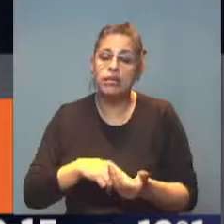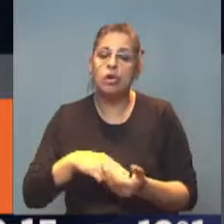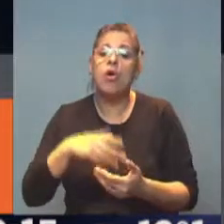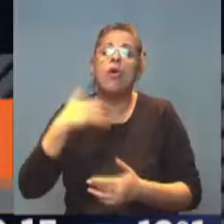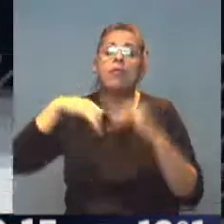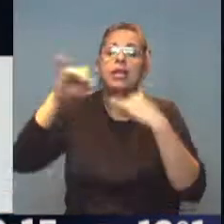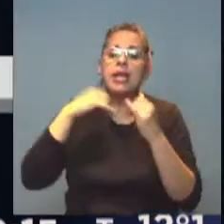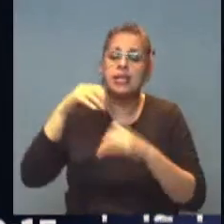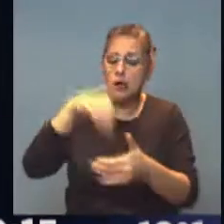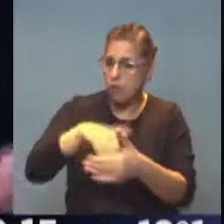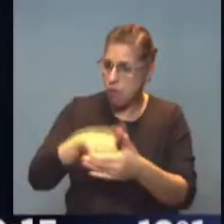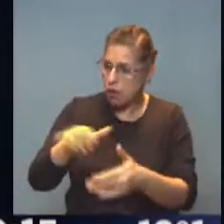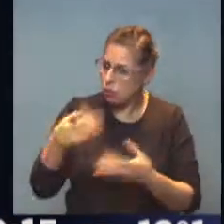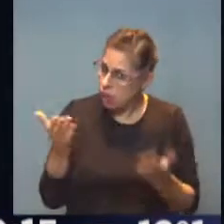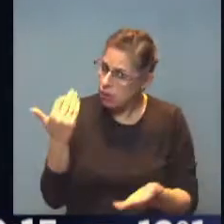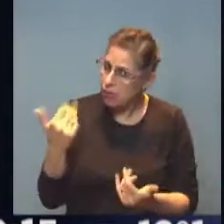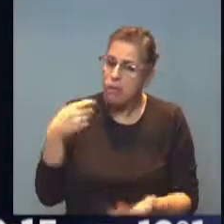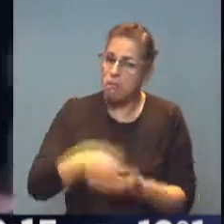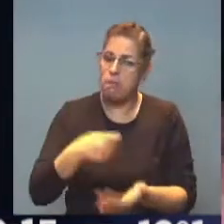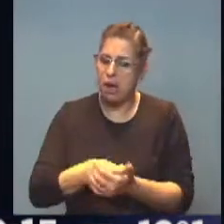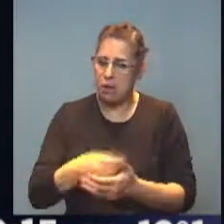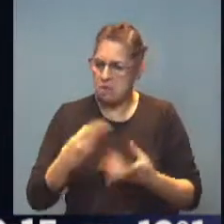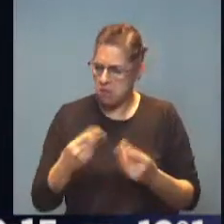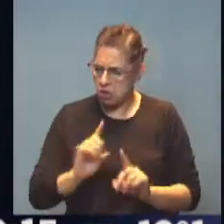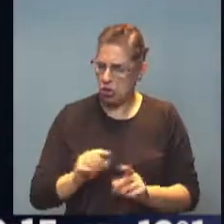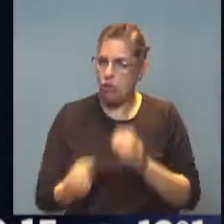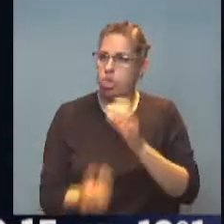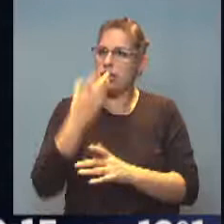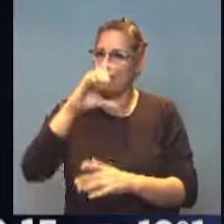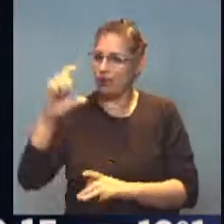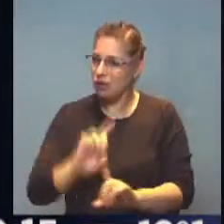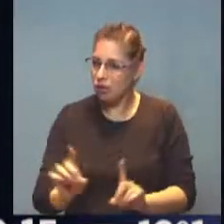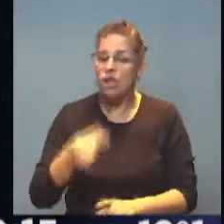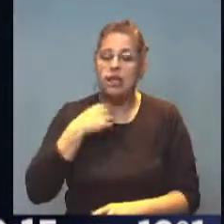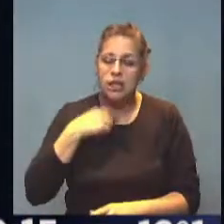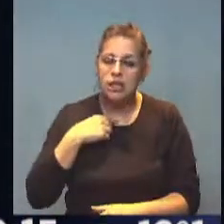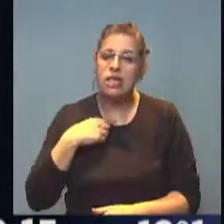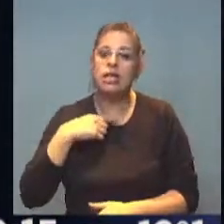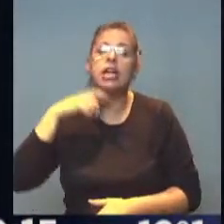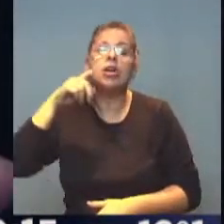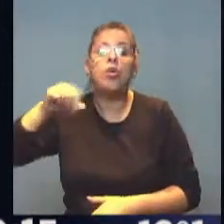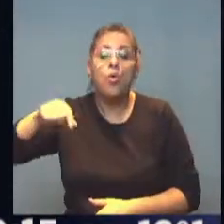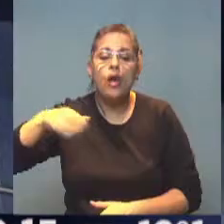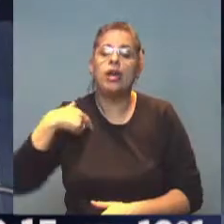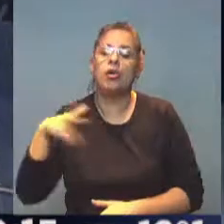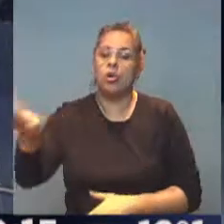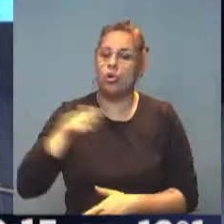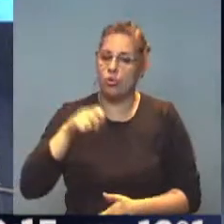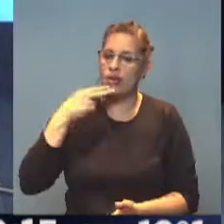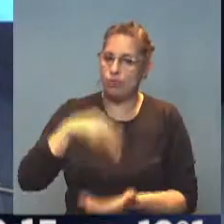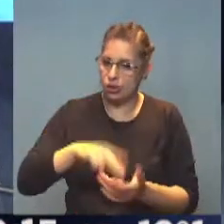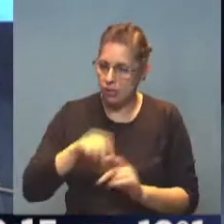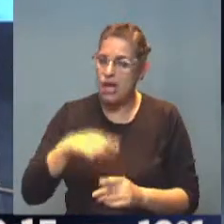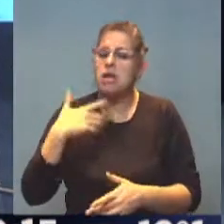sin tener miedo a ninguna desaparición de una cuenta y que queremos cobrarle más al juego y no tenerle miedo a los empresarios